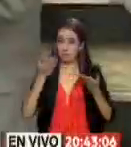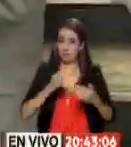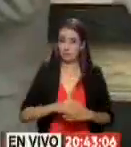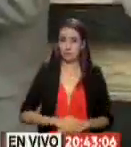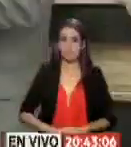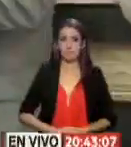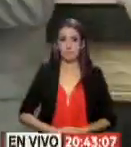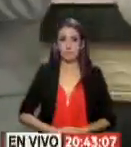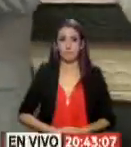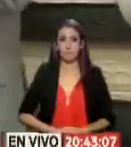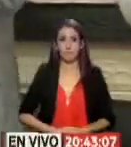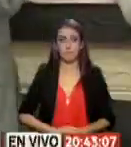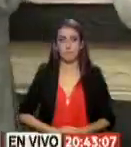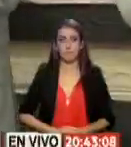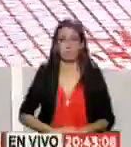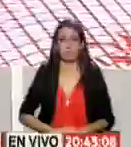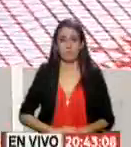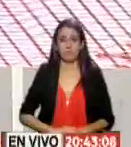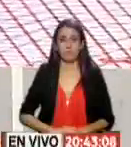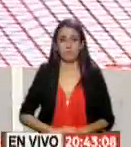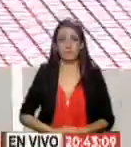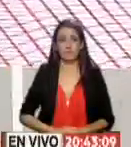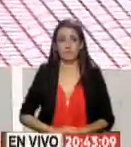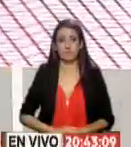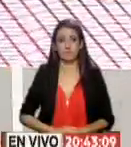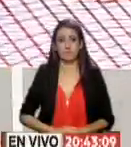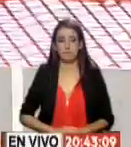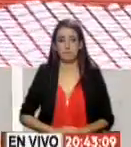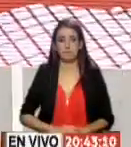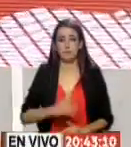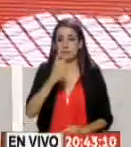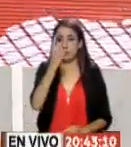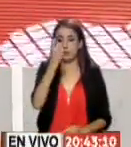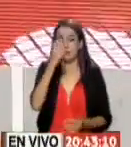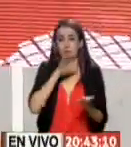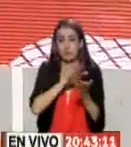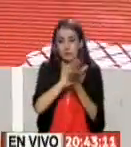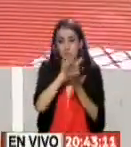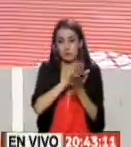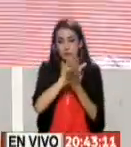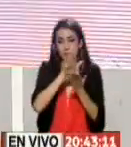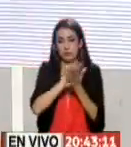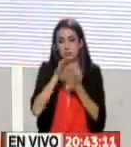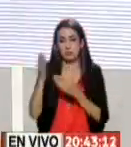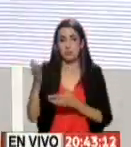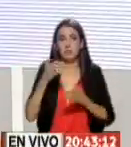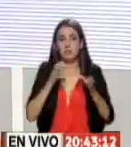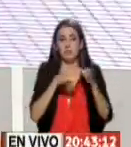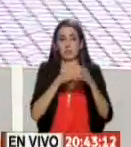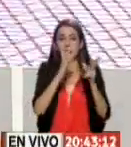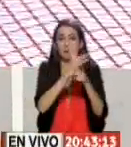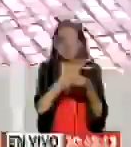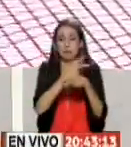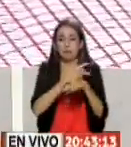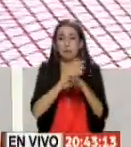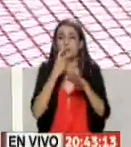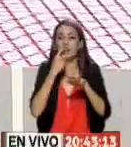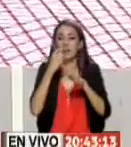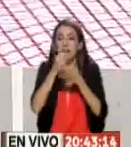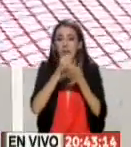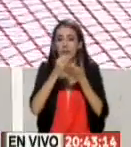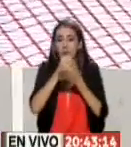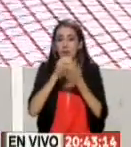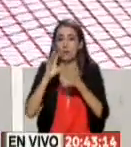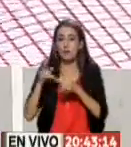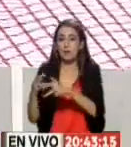mantener. Mariuxi Buenaño, Telediario. 11 asociaciones productivas del Cantón El Guabo en la provincia del Oro recibieron préstamos por